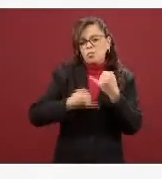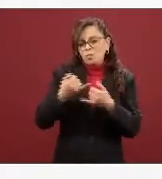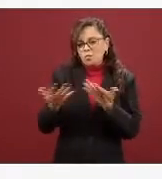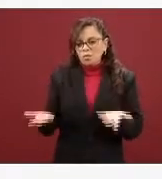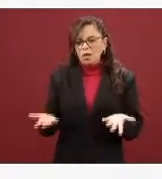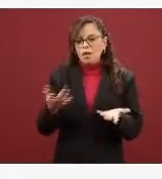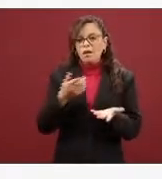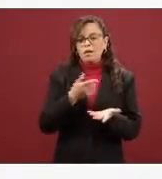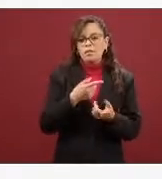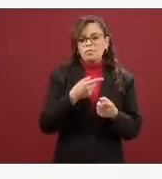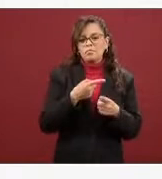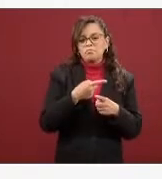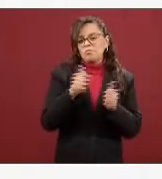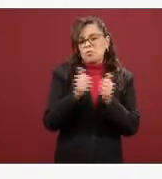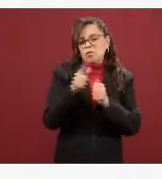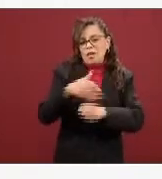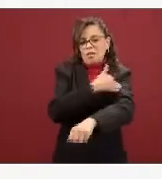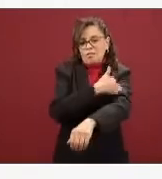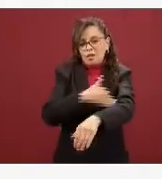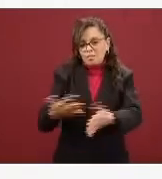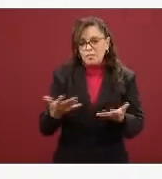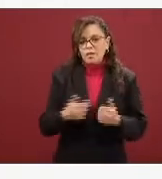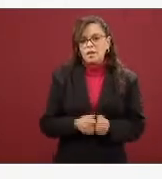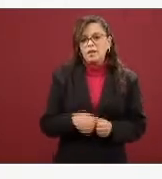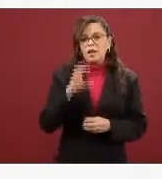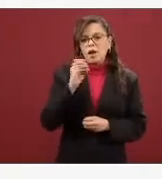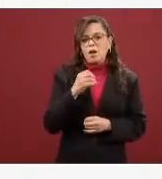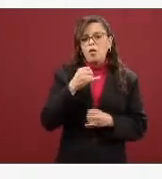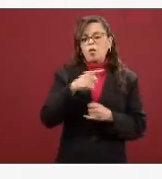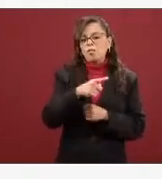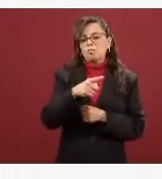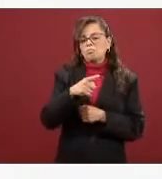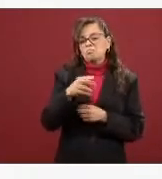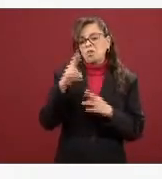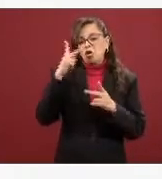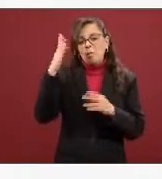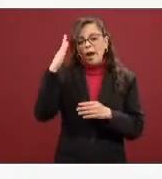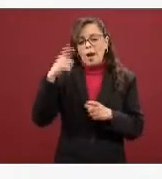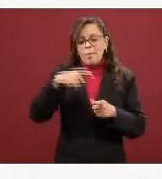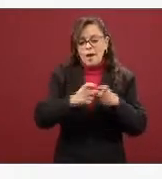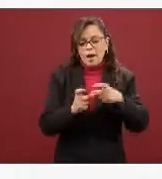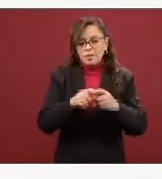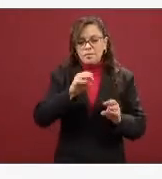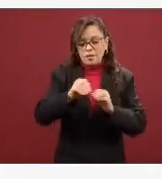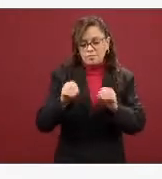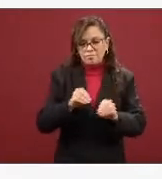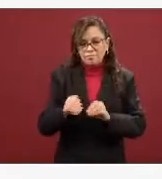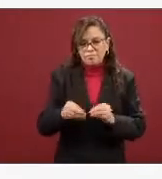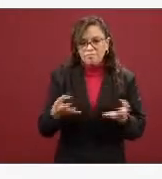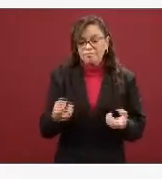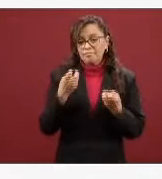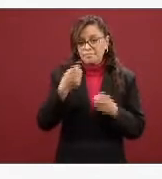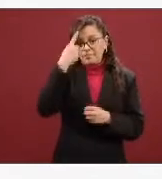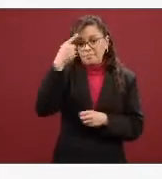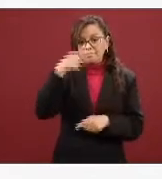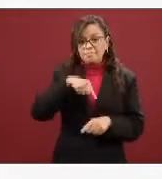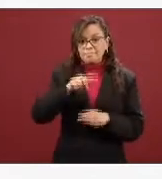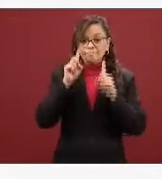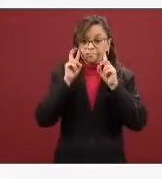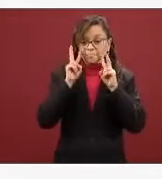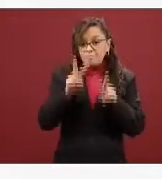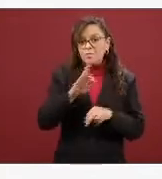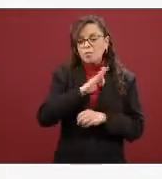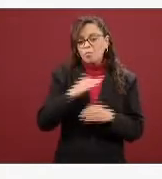actividades de juego, juegos de mesa, realizar rompecabezas, y verlo más bien desde un enfoque positivo para una